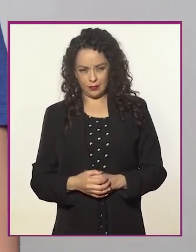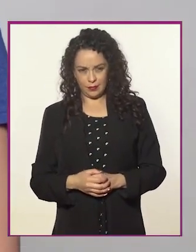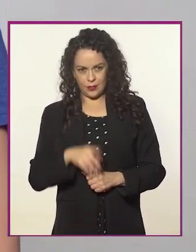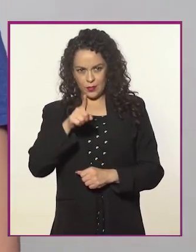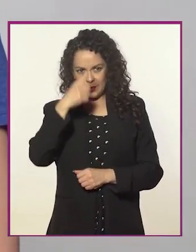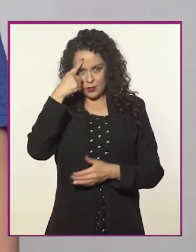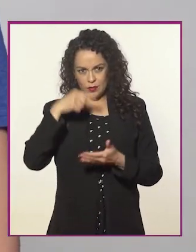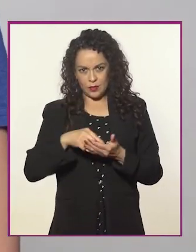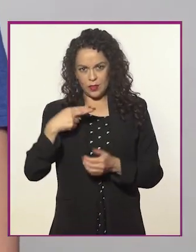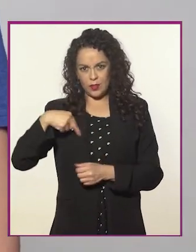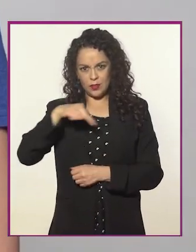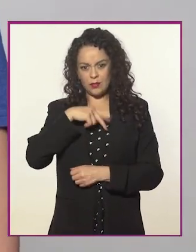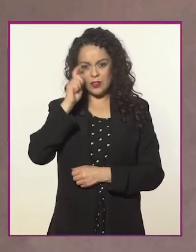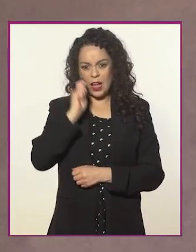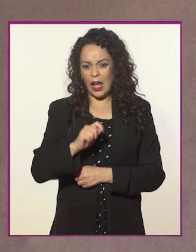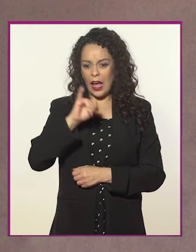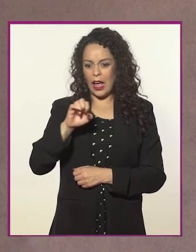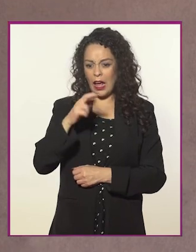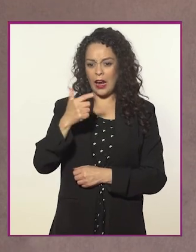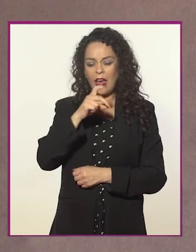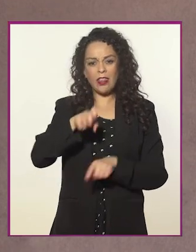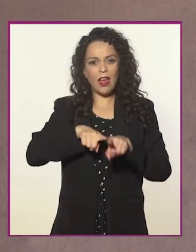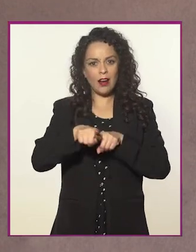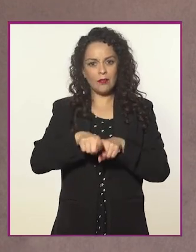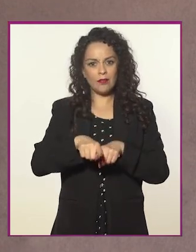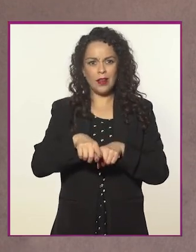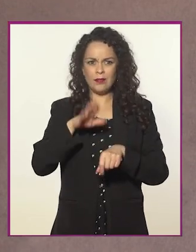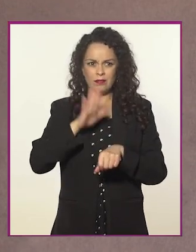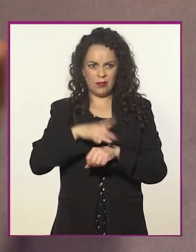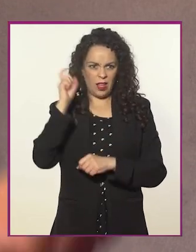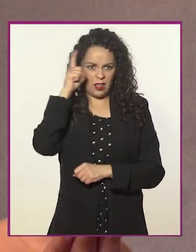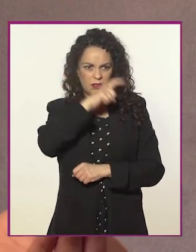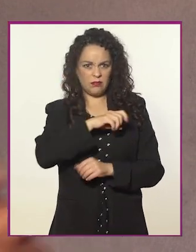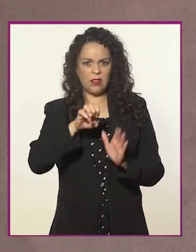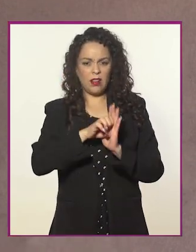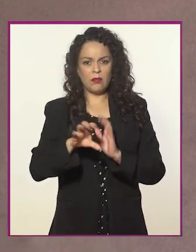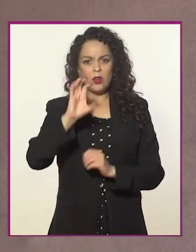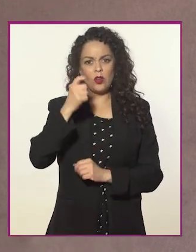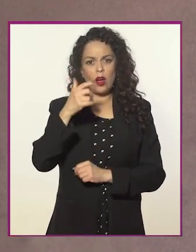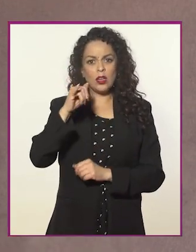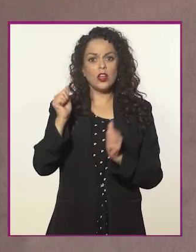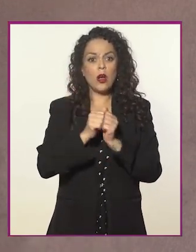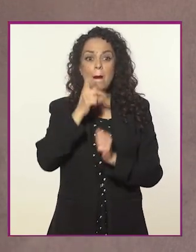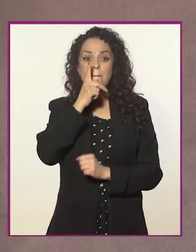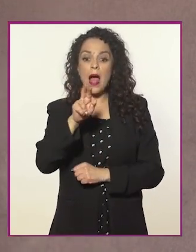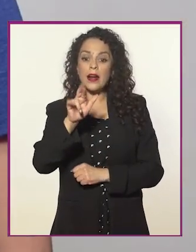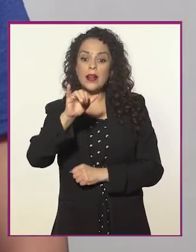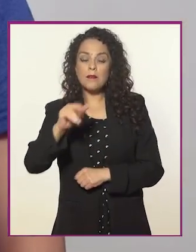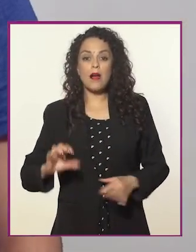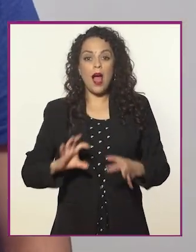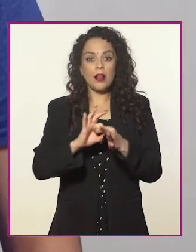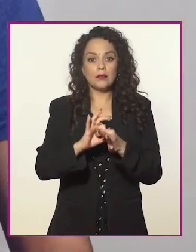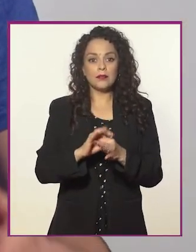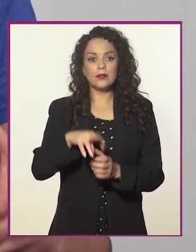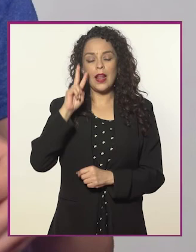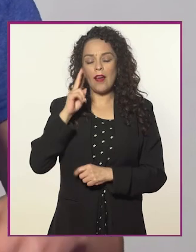nuestra propia jerga de hermanos? Podría estar más complejo, ¿no? Así como el Cockney, con palabras rimadas. A ver,